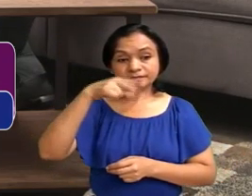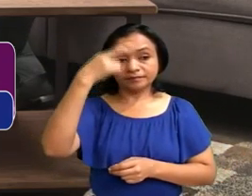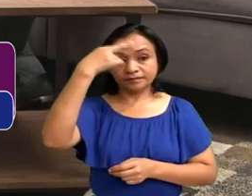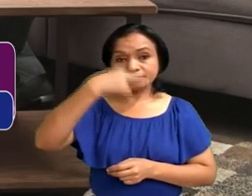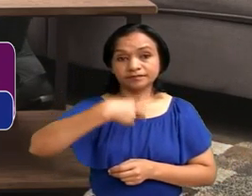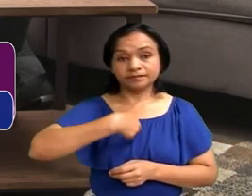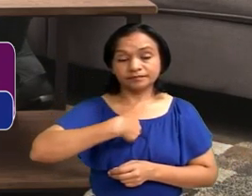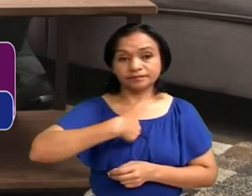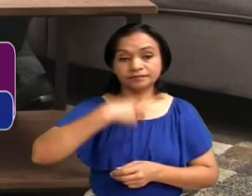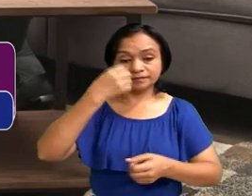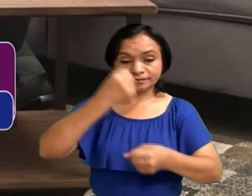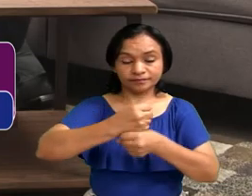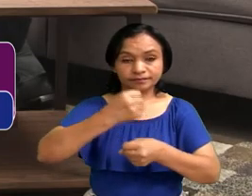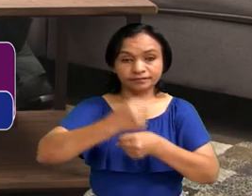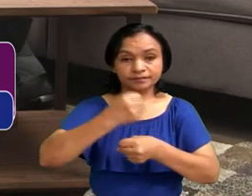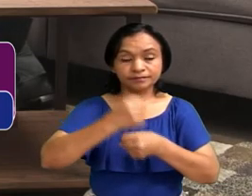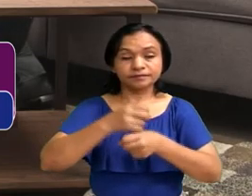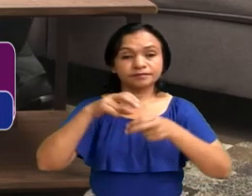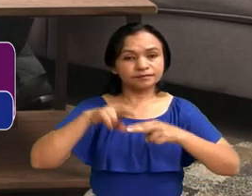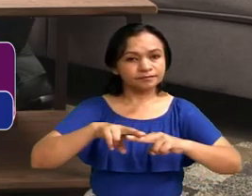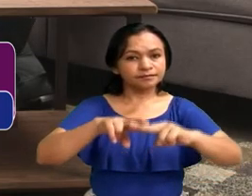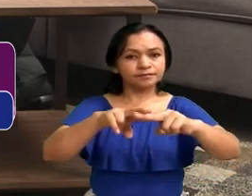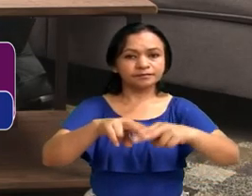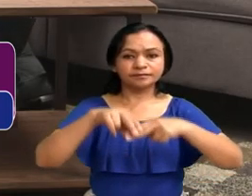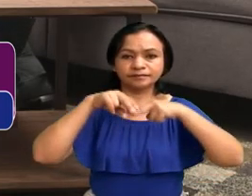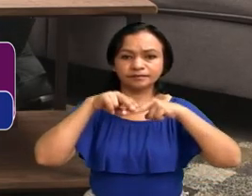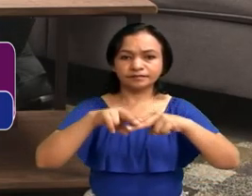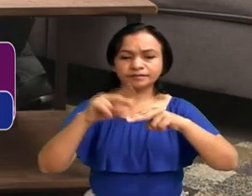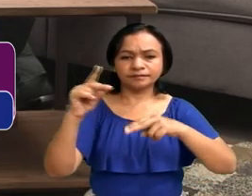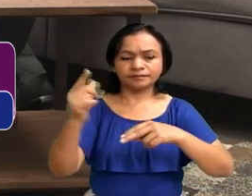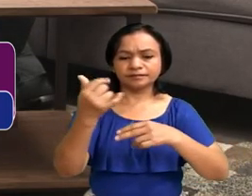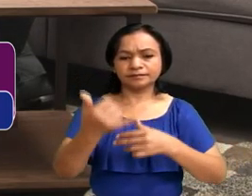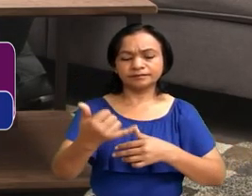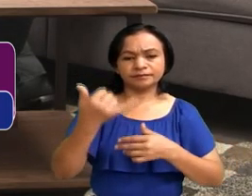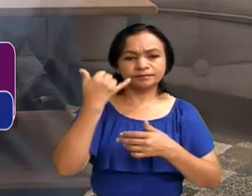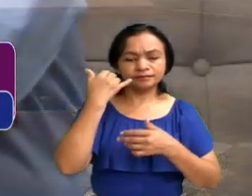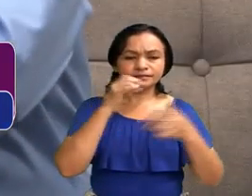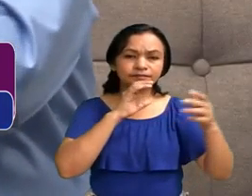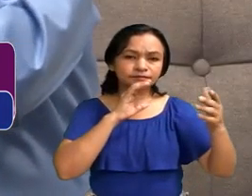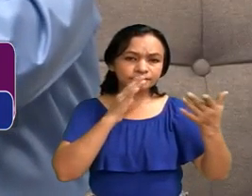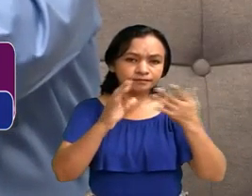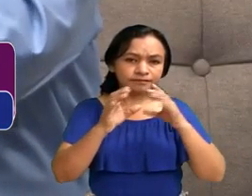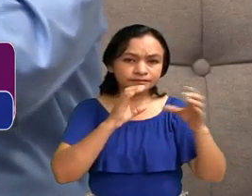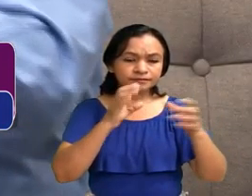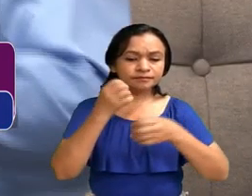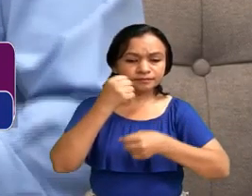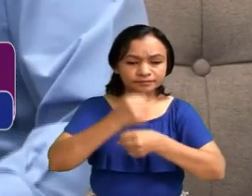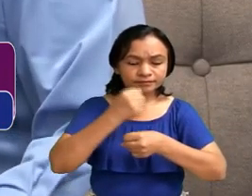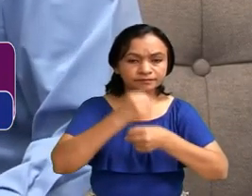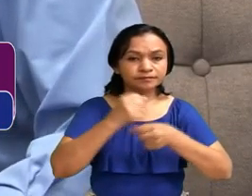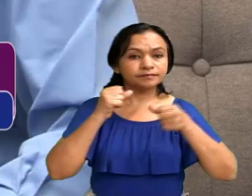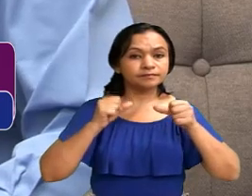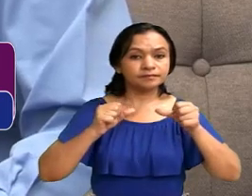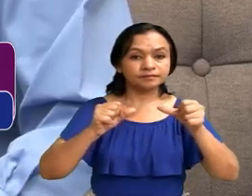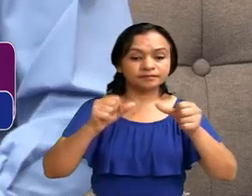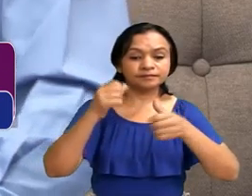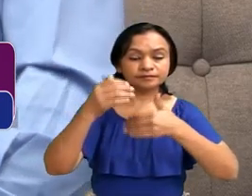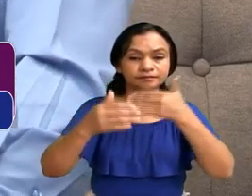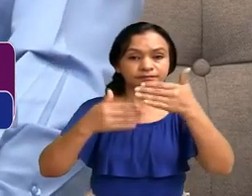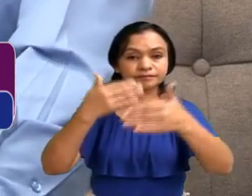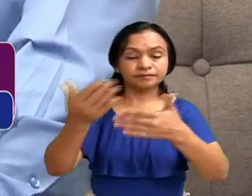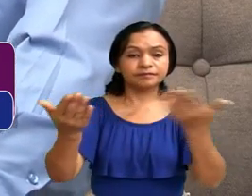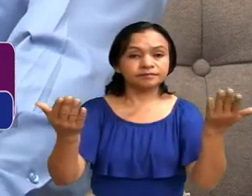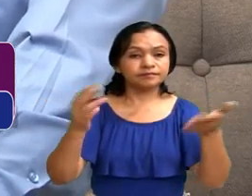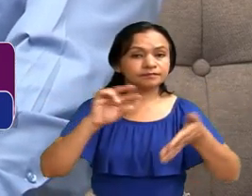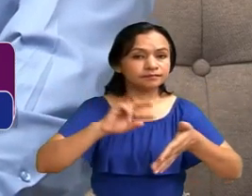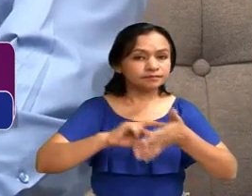de la ejecución de las obras de un parque, inmediatamente la parte de energía nos comunicábamos y ahí íbamos trabajando. Y eso hace ver,